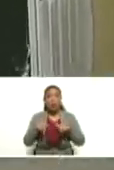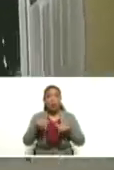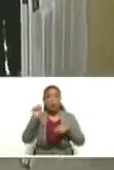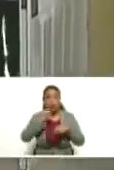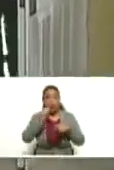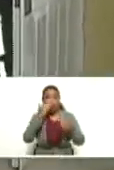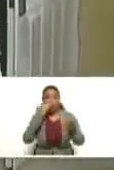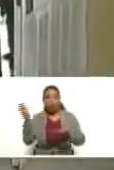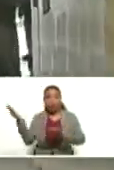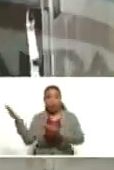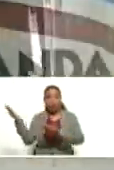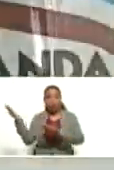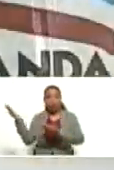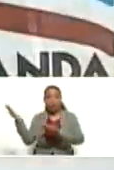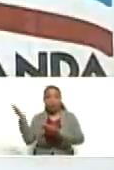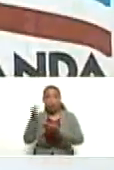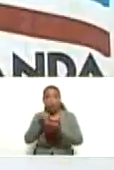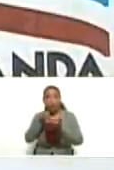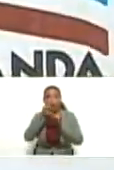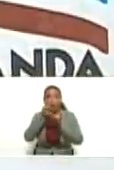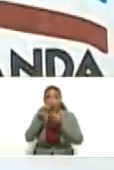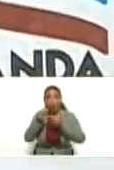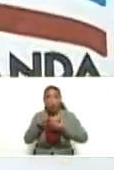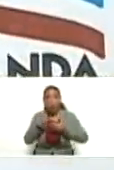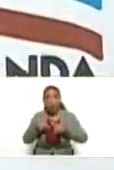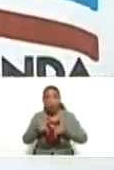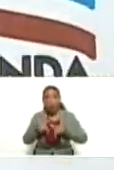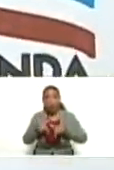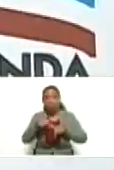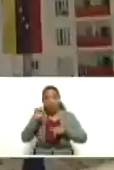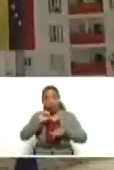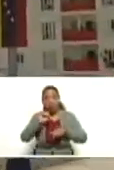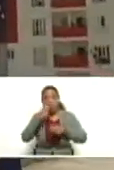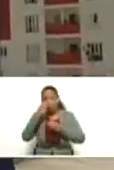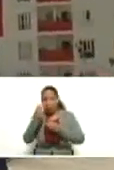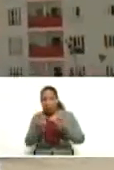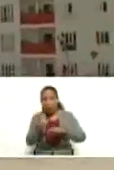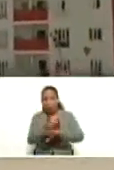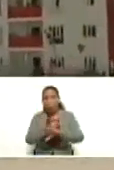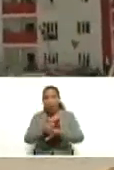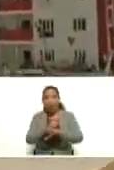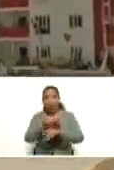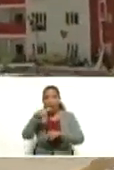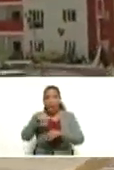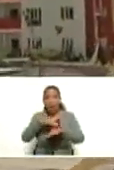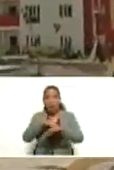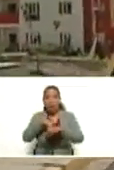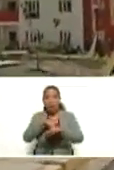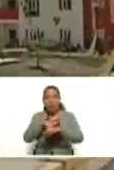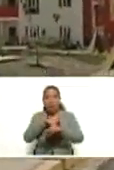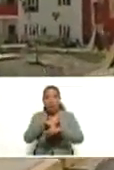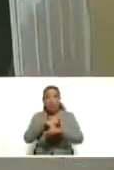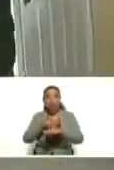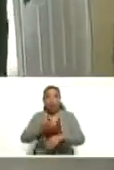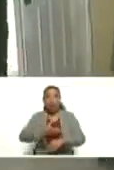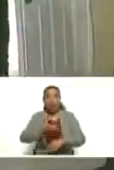pasa adelante, pasa adelante. ¿Nos tomamos un cafecito? ¿Cómo no? Vamos a invitar al gobernador, al ministro, al